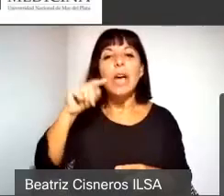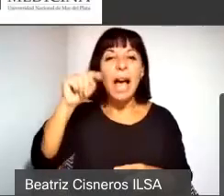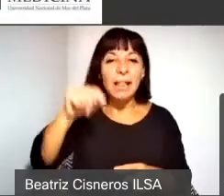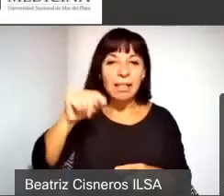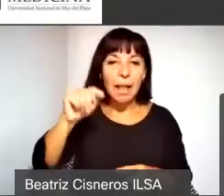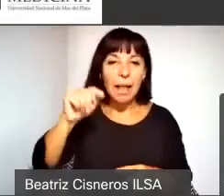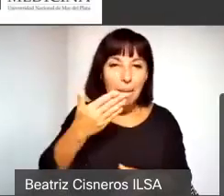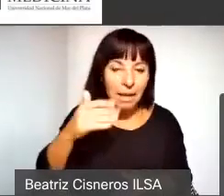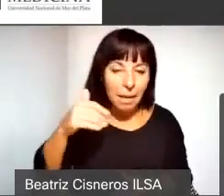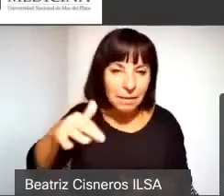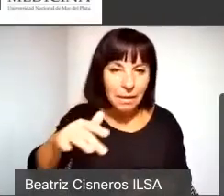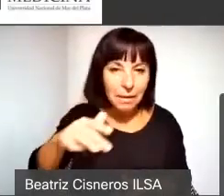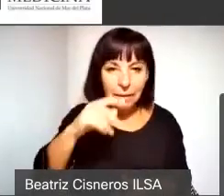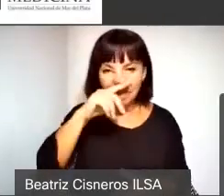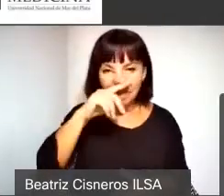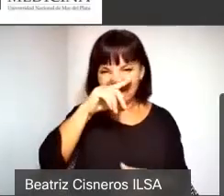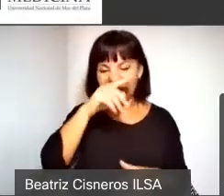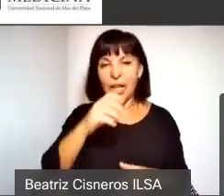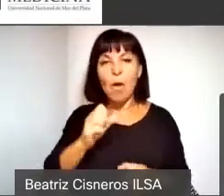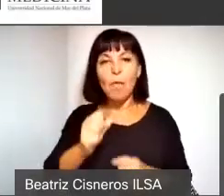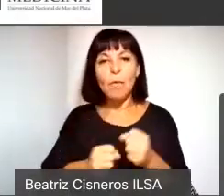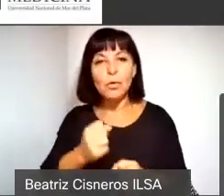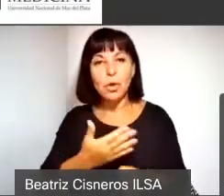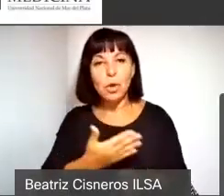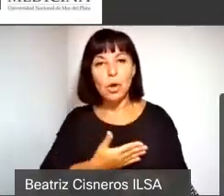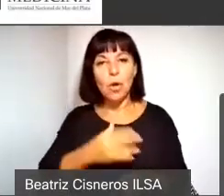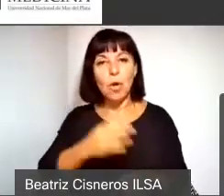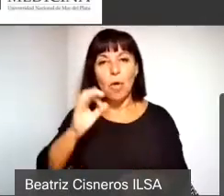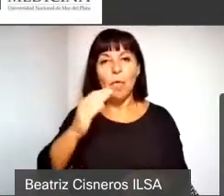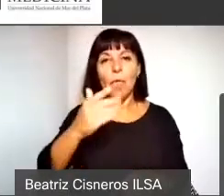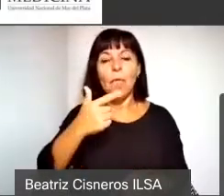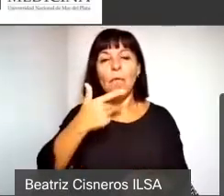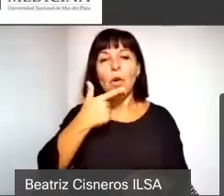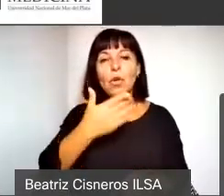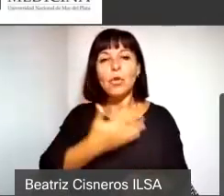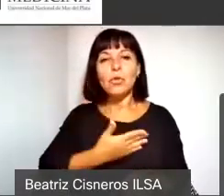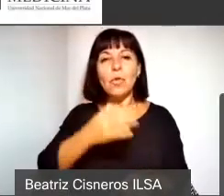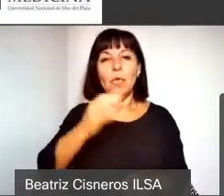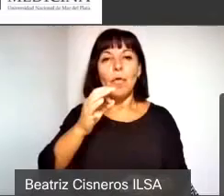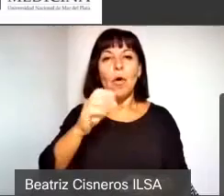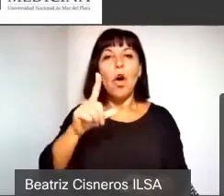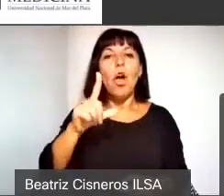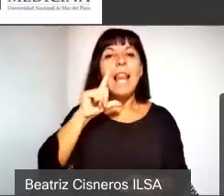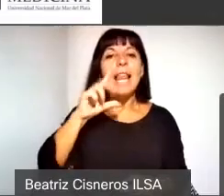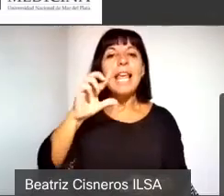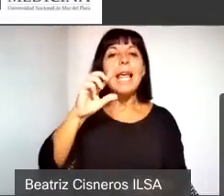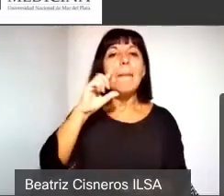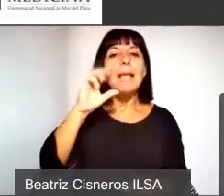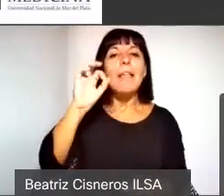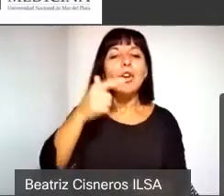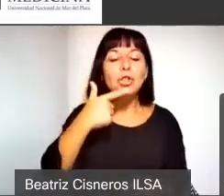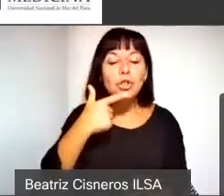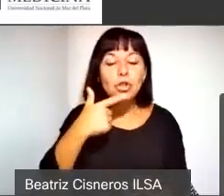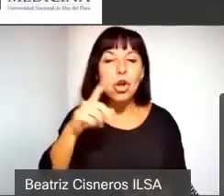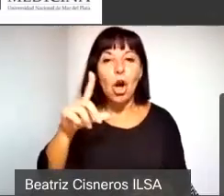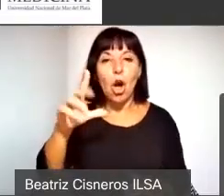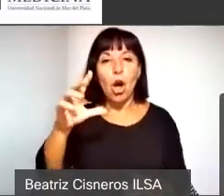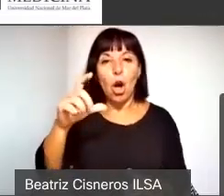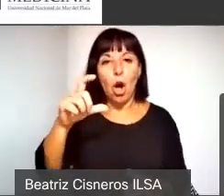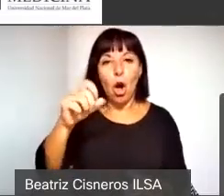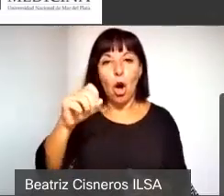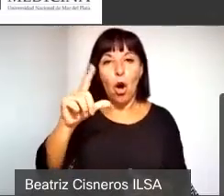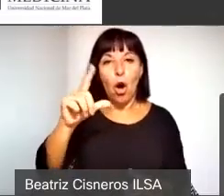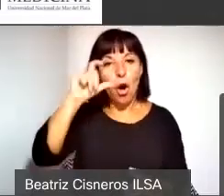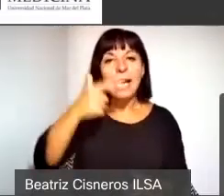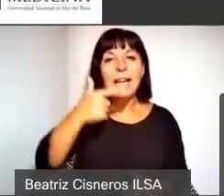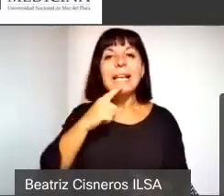¿Qué función tienen los fosfolípidos? Que ya un poco lo explicaste, el colesterol también. Creo que más o